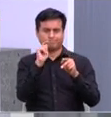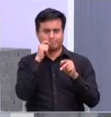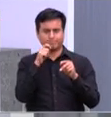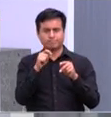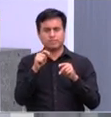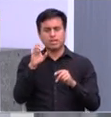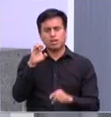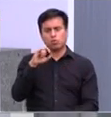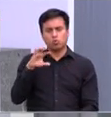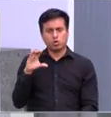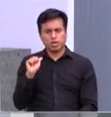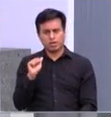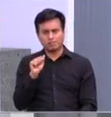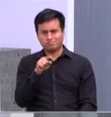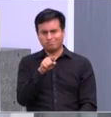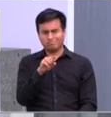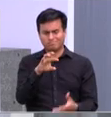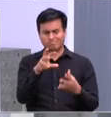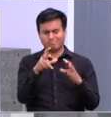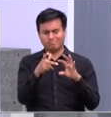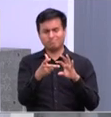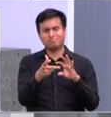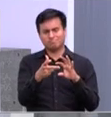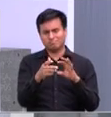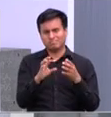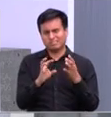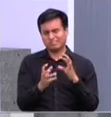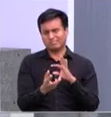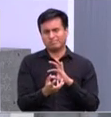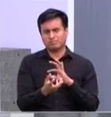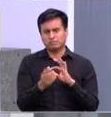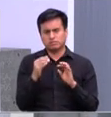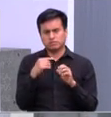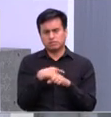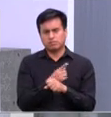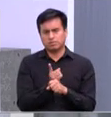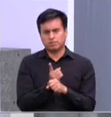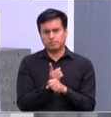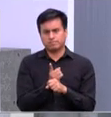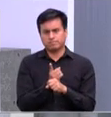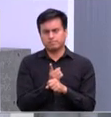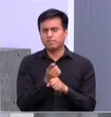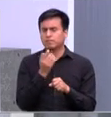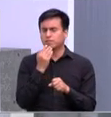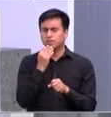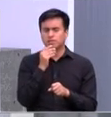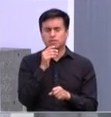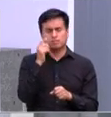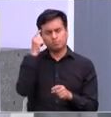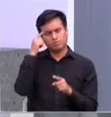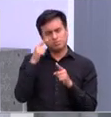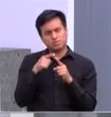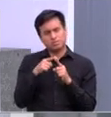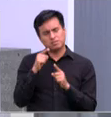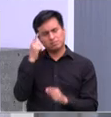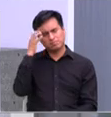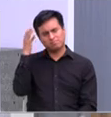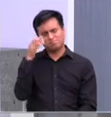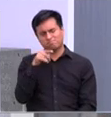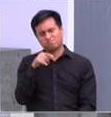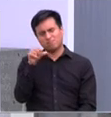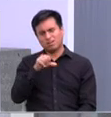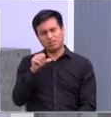ecología, se está deteriorando aceleradamente y la perspectiva es tan